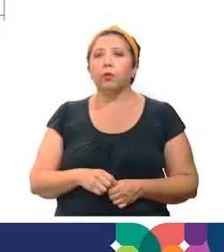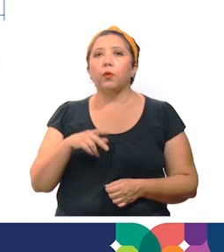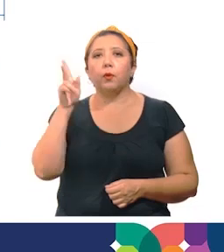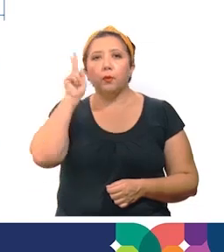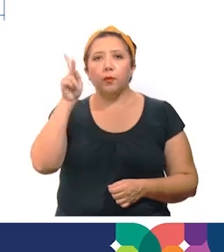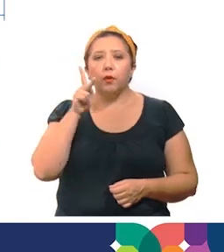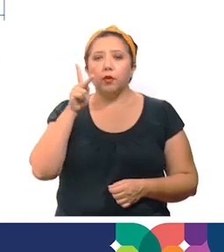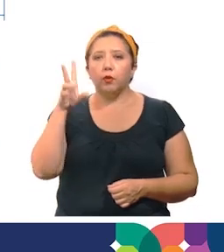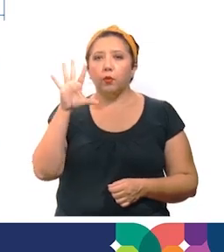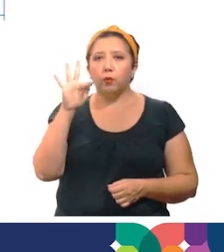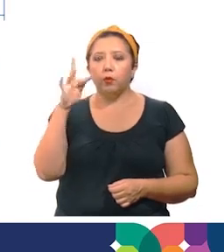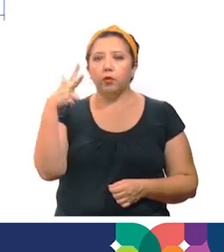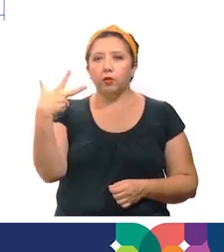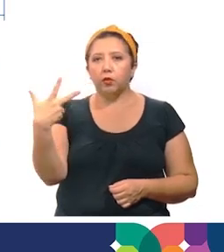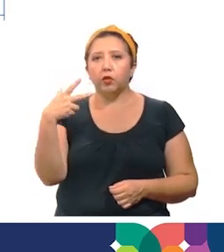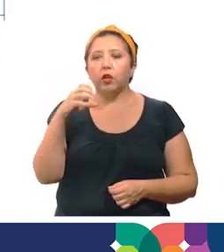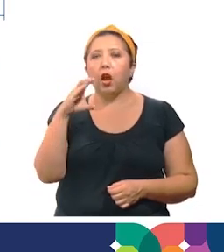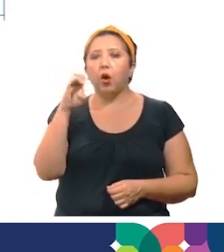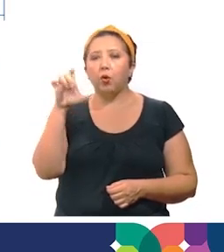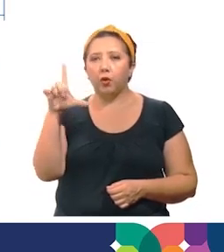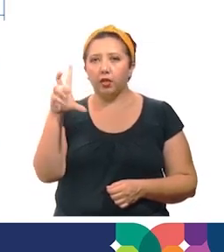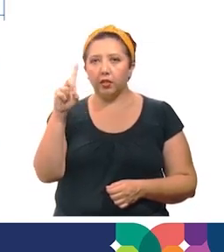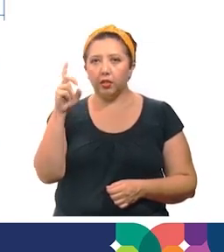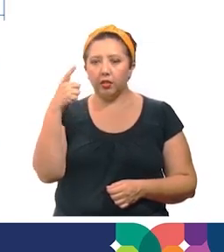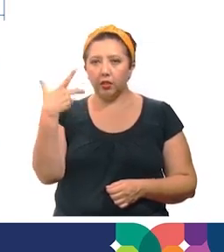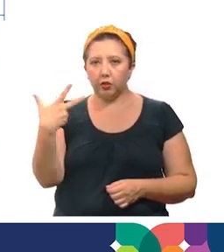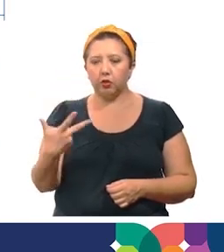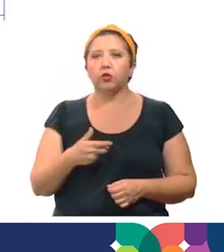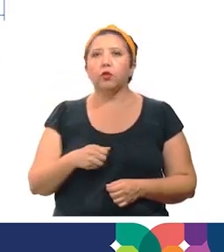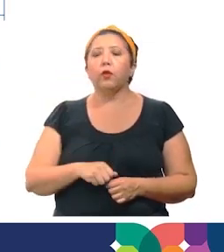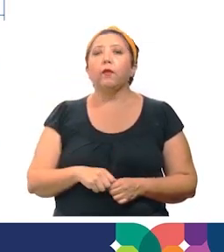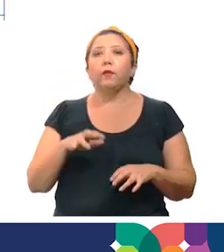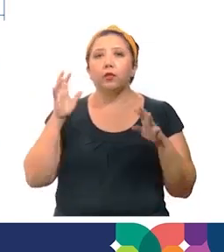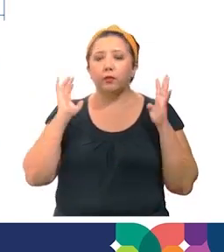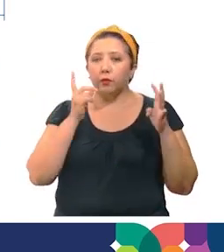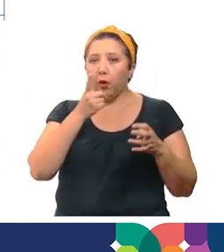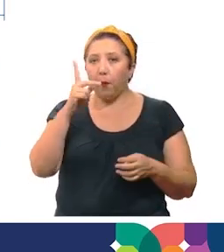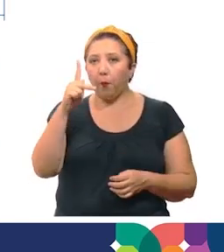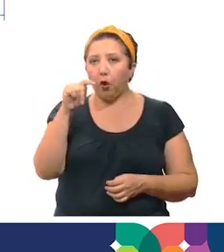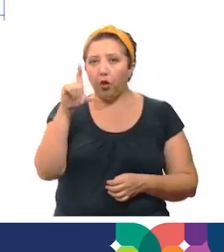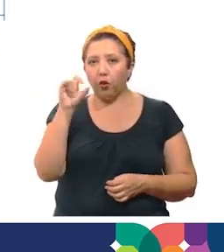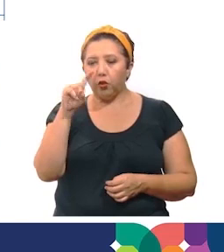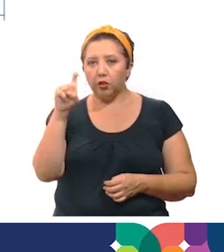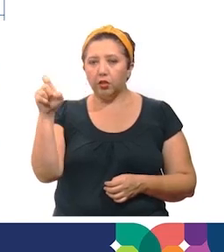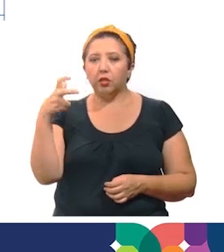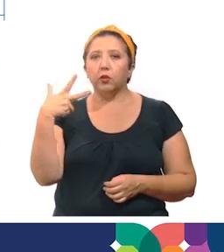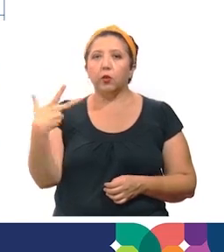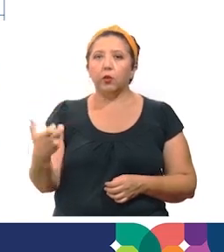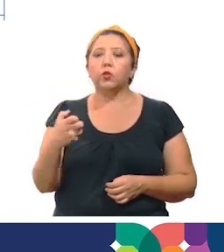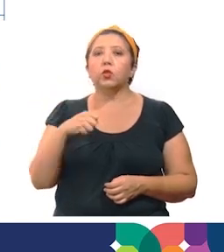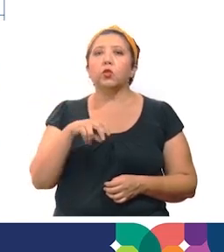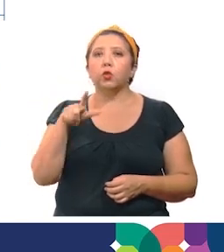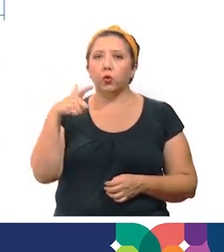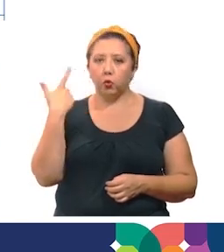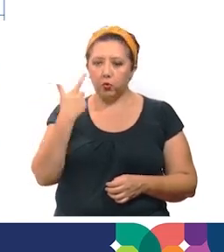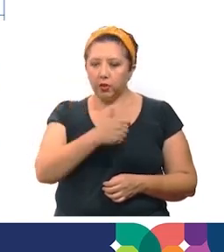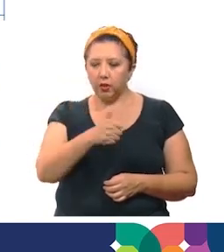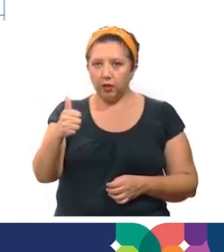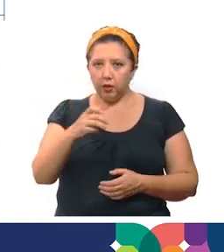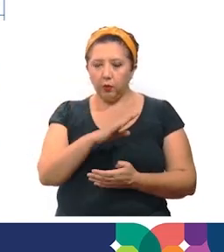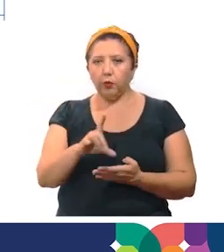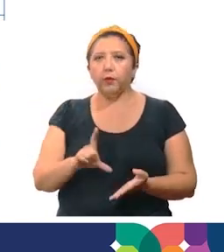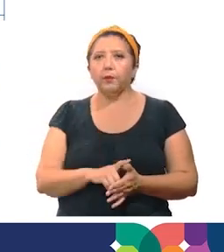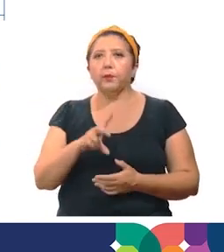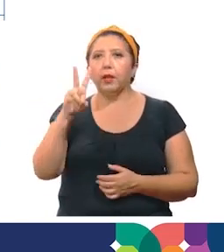Juan Pablo II con 48, Ciudad Cauquel 38, Francisco de Montejo y Polígono 108 con 12 contagios en cada